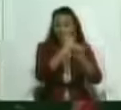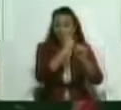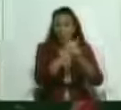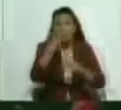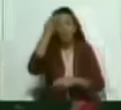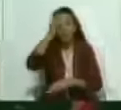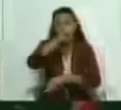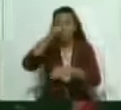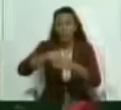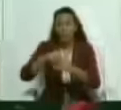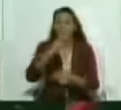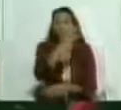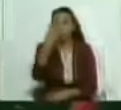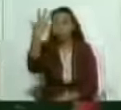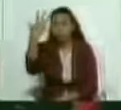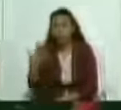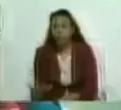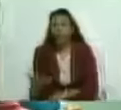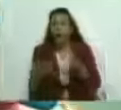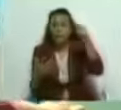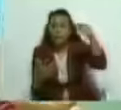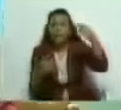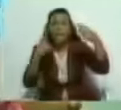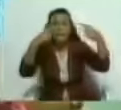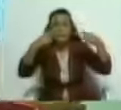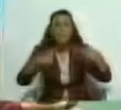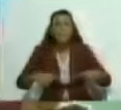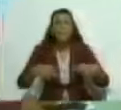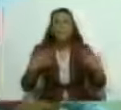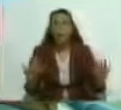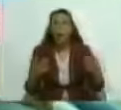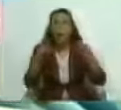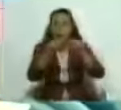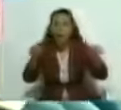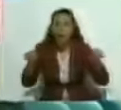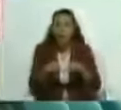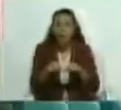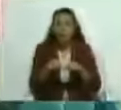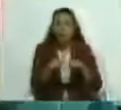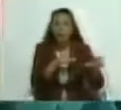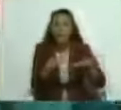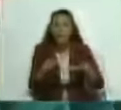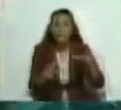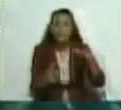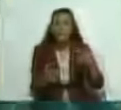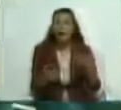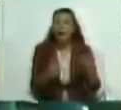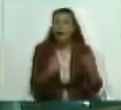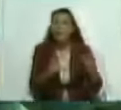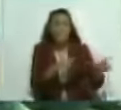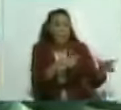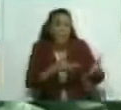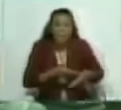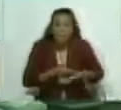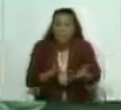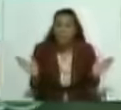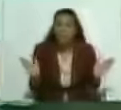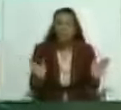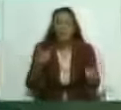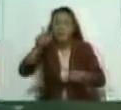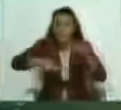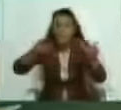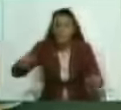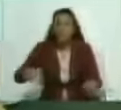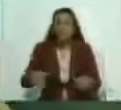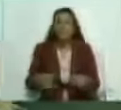Consejo Nacional Electoral, y hay una serie de máquinas itinerantes que van a estar, por